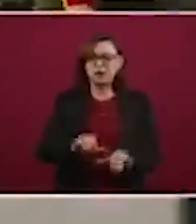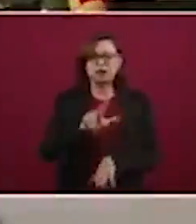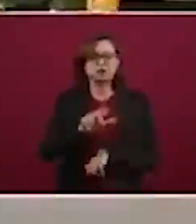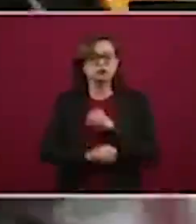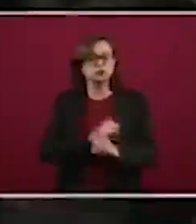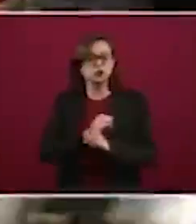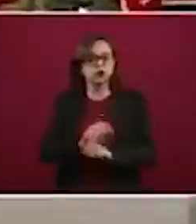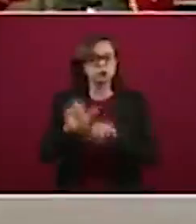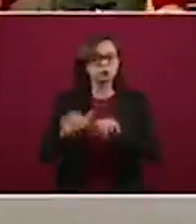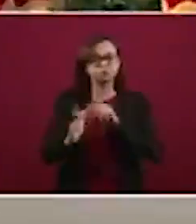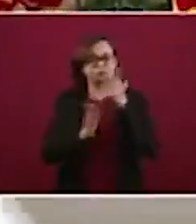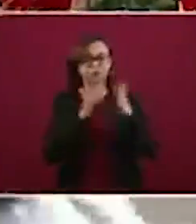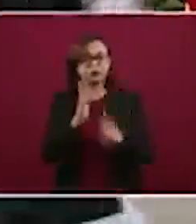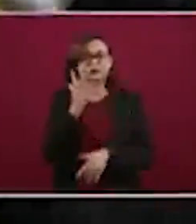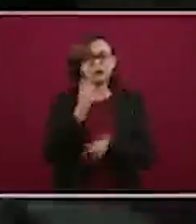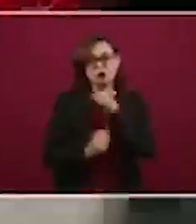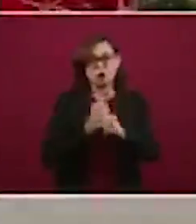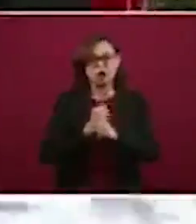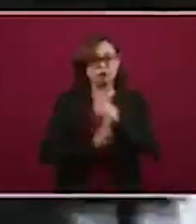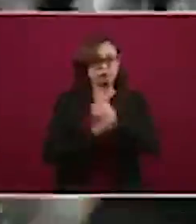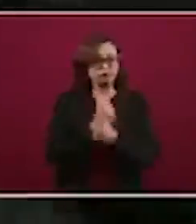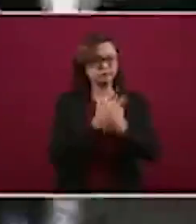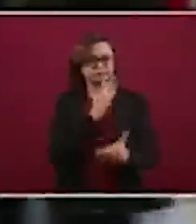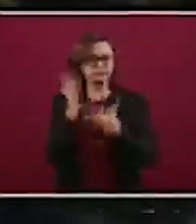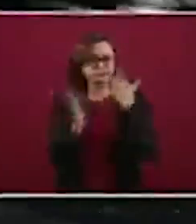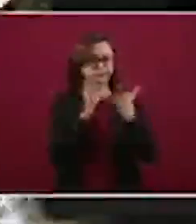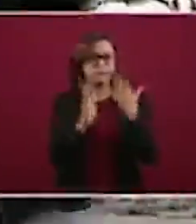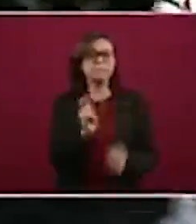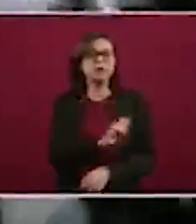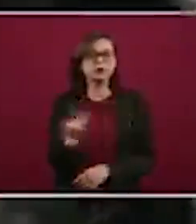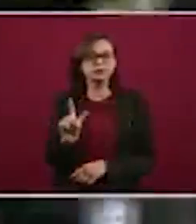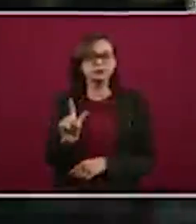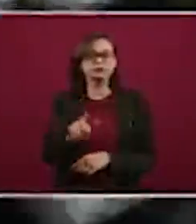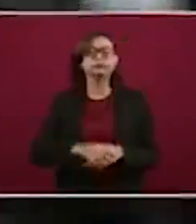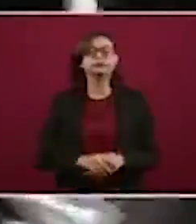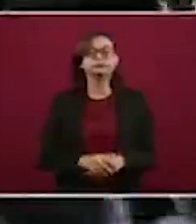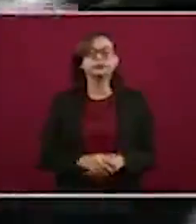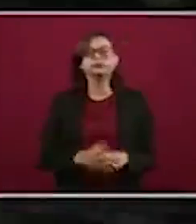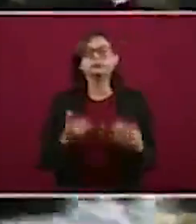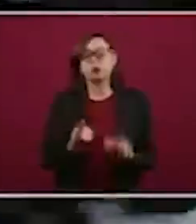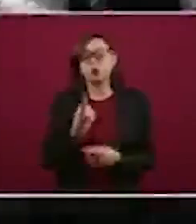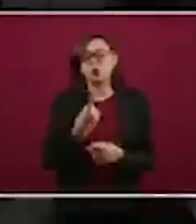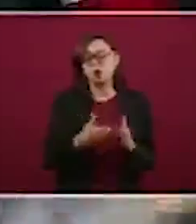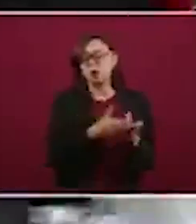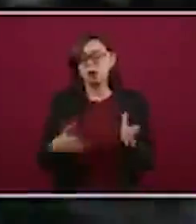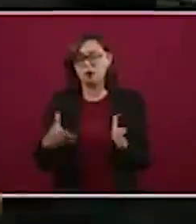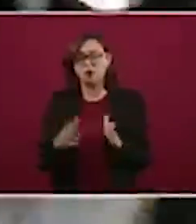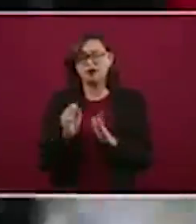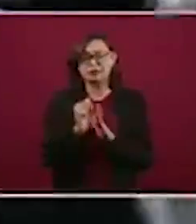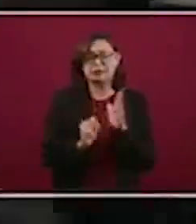18 fundamentales años, de llevan 5 años de formación, deber, profesional y patriotismo. Uno de sus para que lleguen a ser